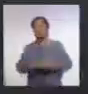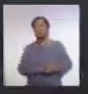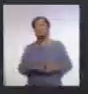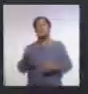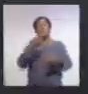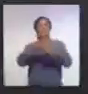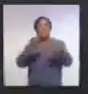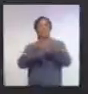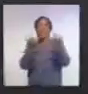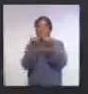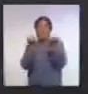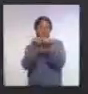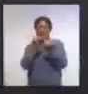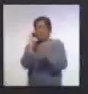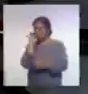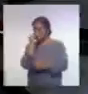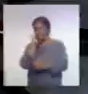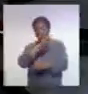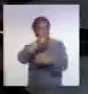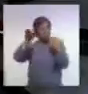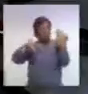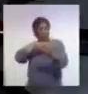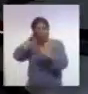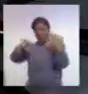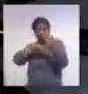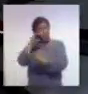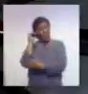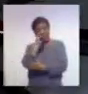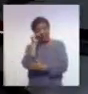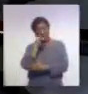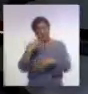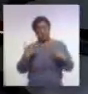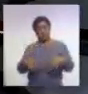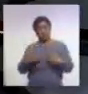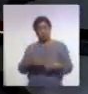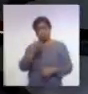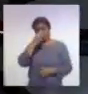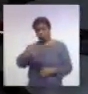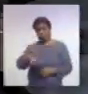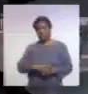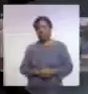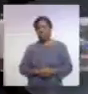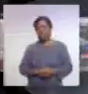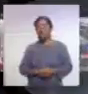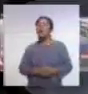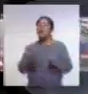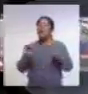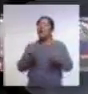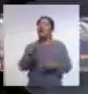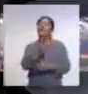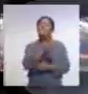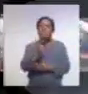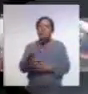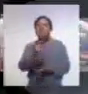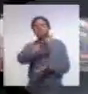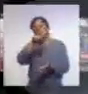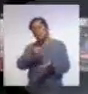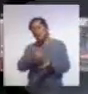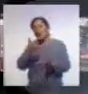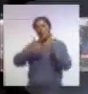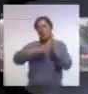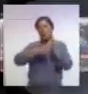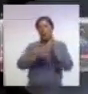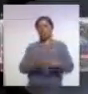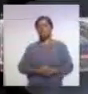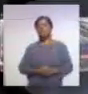igual forma, todo es gratuito. Muy bien. Sí, es en el centro. Entonces, ¿se va a realizar ya pronto? Por favor, la fecha, el lugar, los horarios. Sí, mira, de